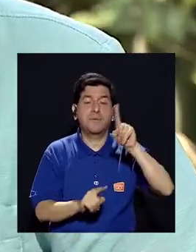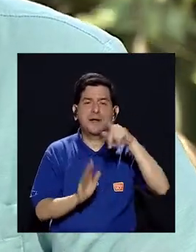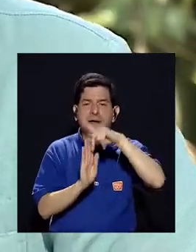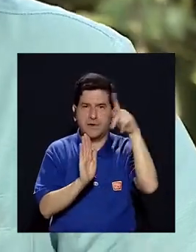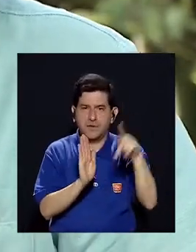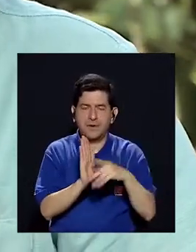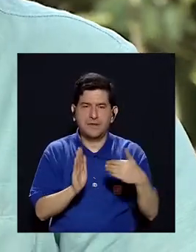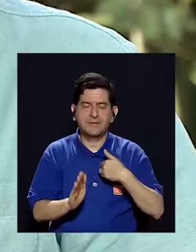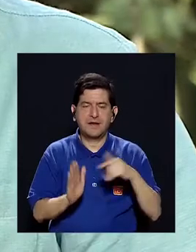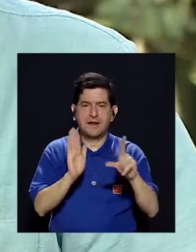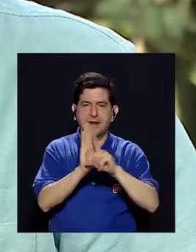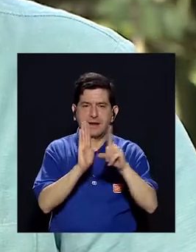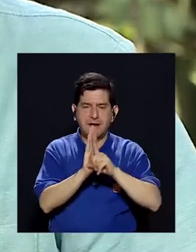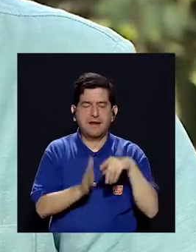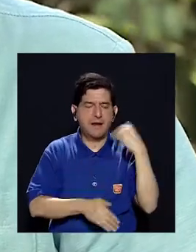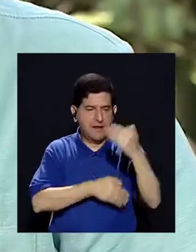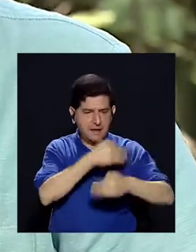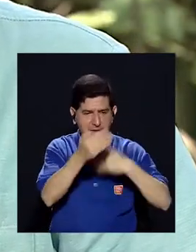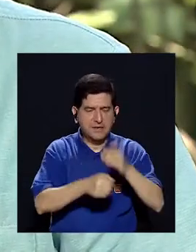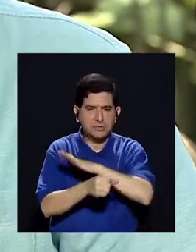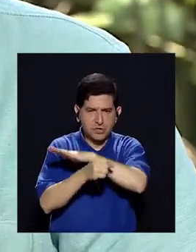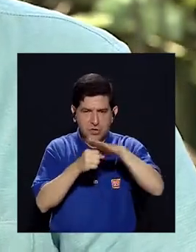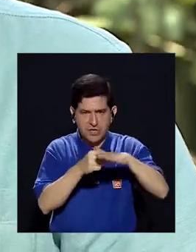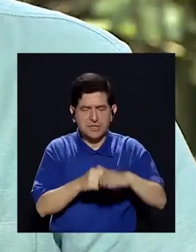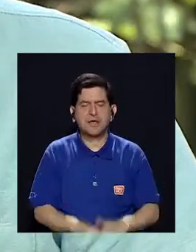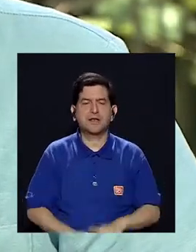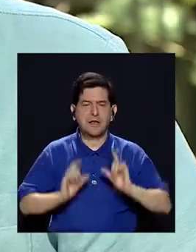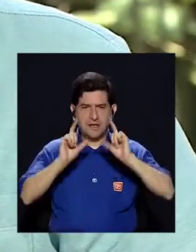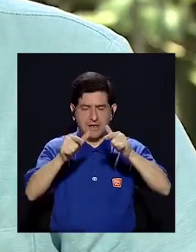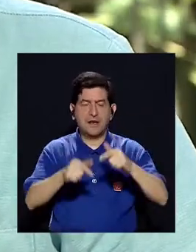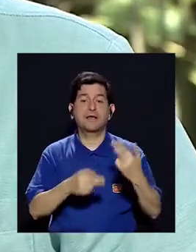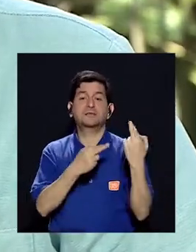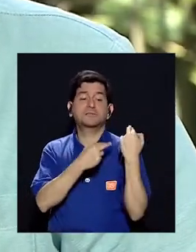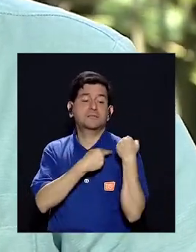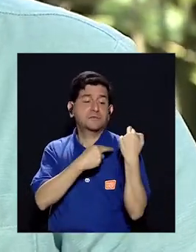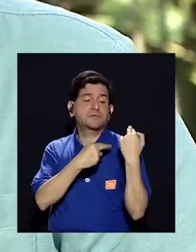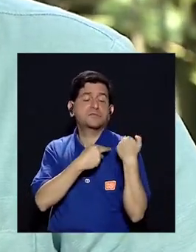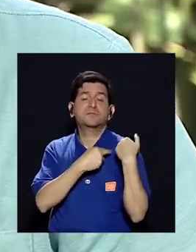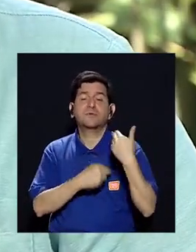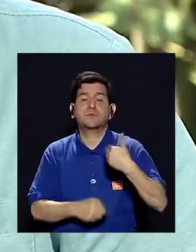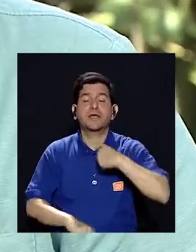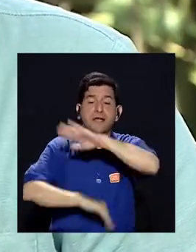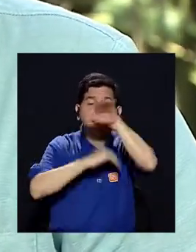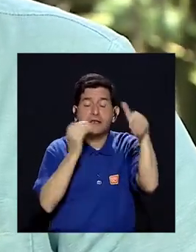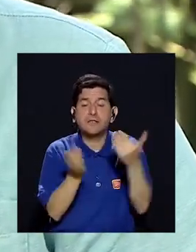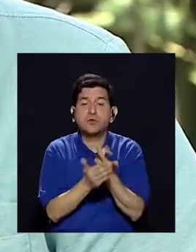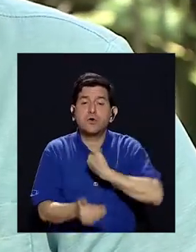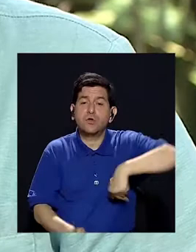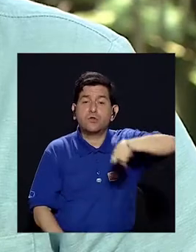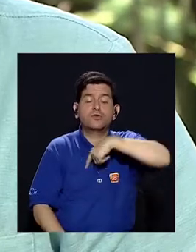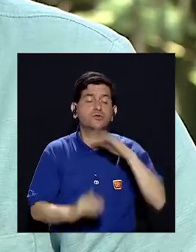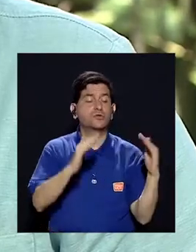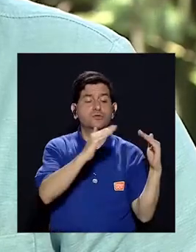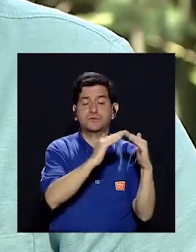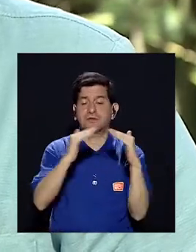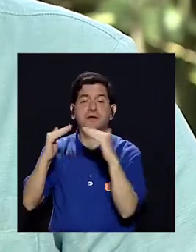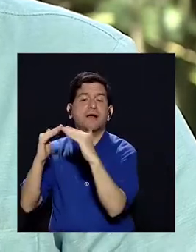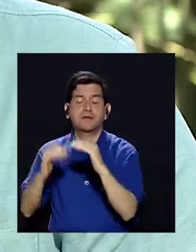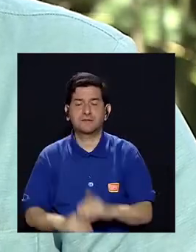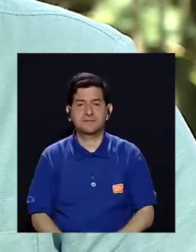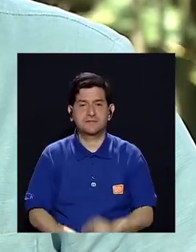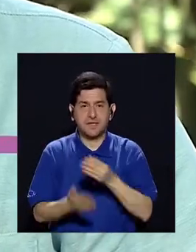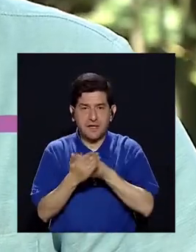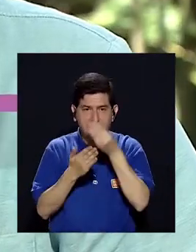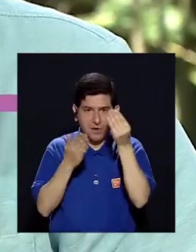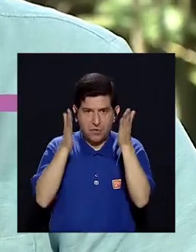los principios que tiene la Ley para la Gestión Integral de Residuos, que es la responsabilidad. La responsabilidad que tenemos todos nosotros en nuestras casas,